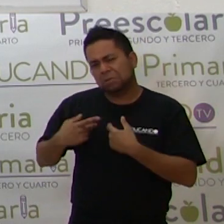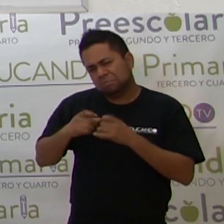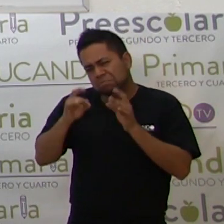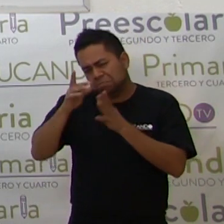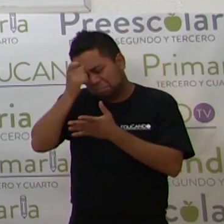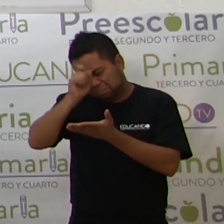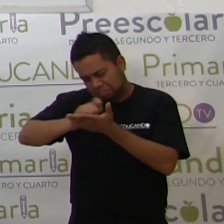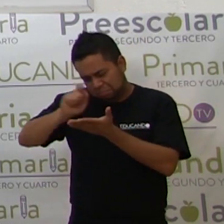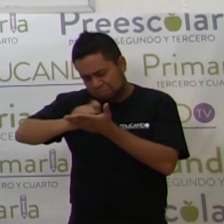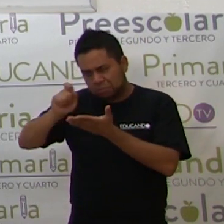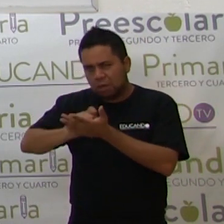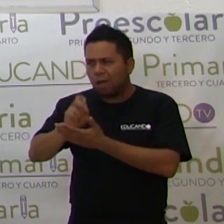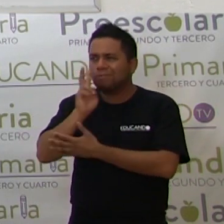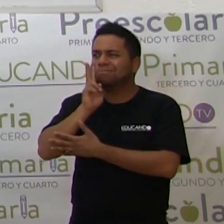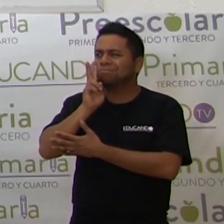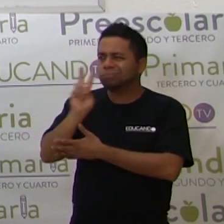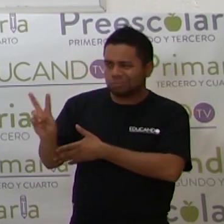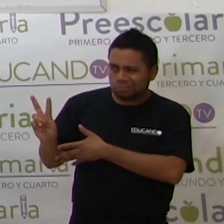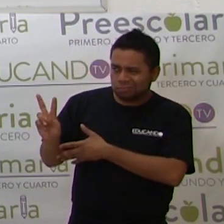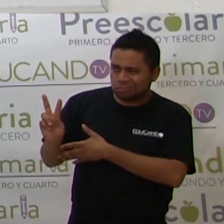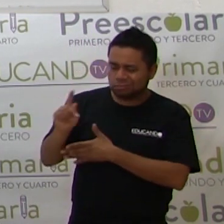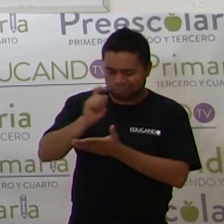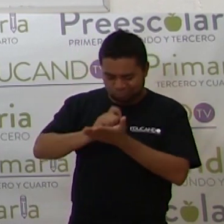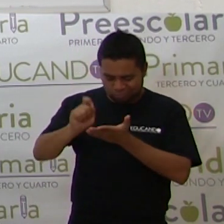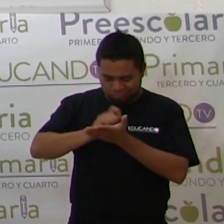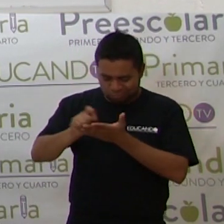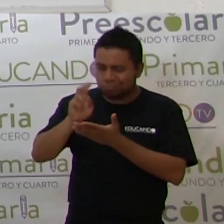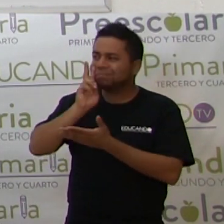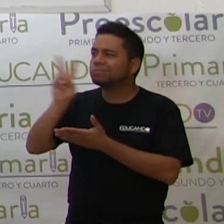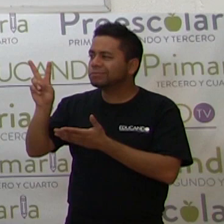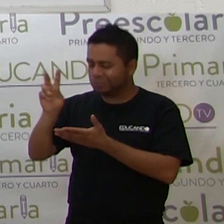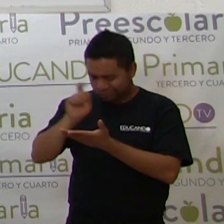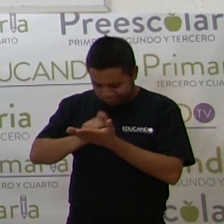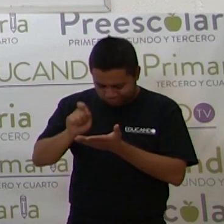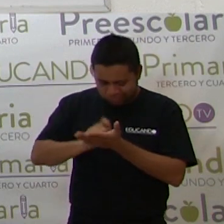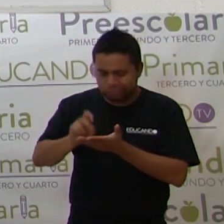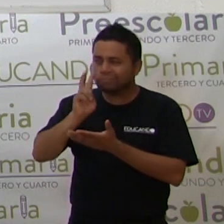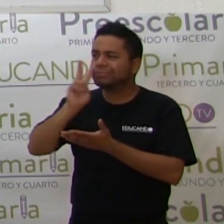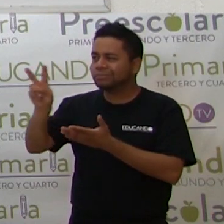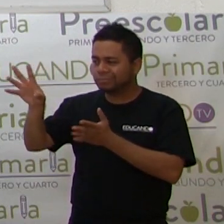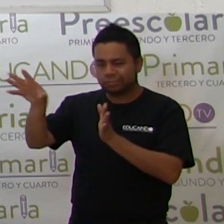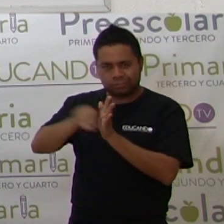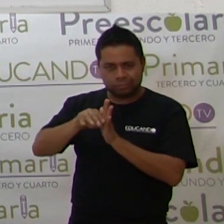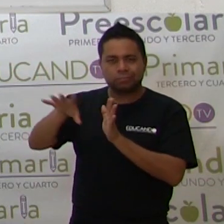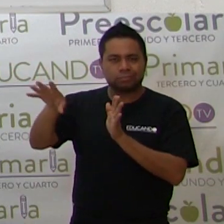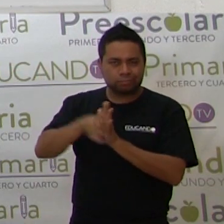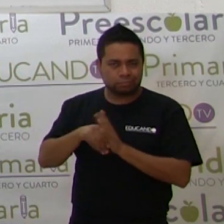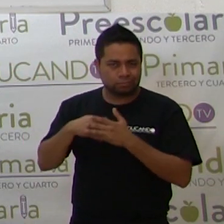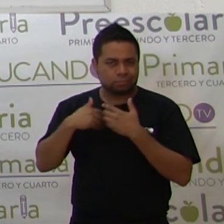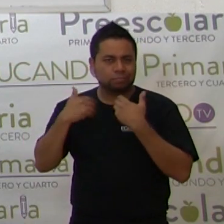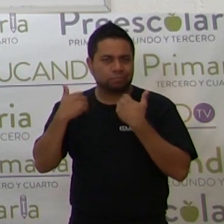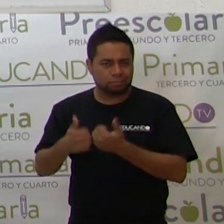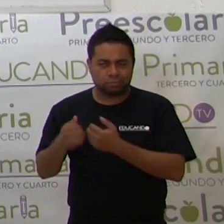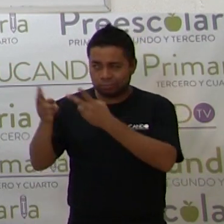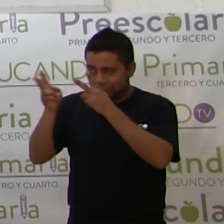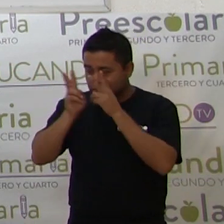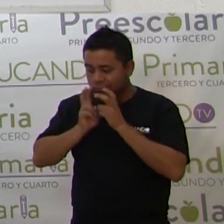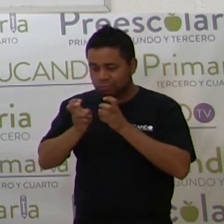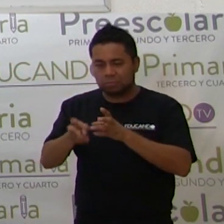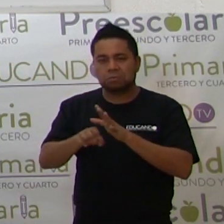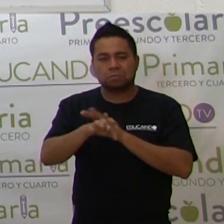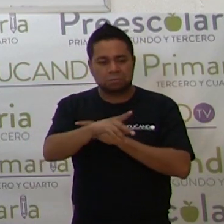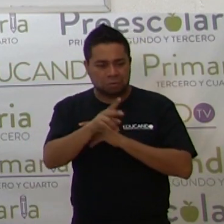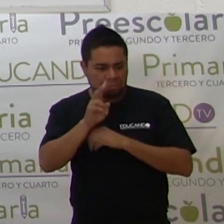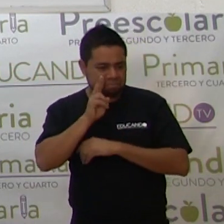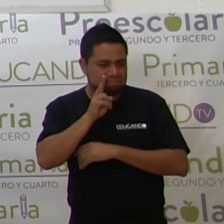texto está observando y lo está escribiendo. ¿Bien? Está observando que Alí